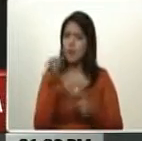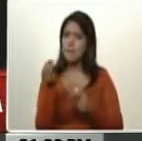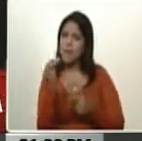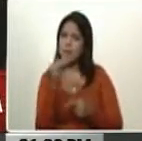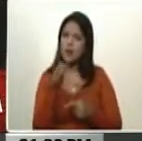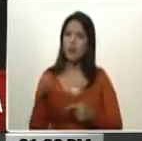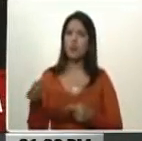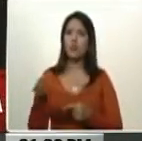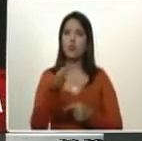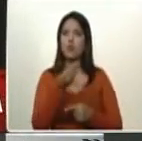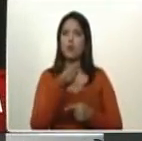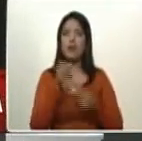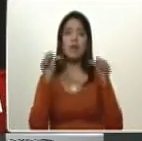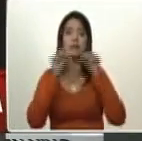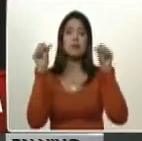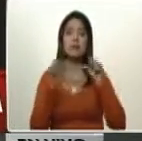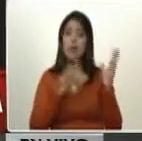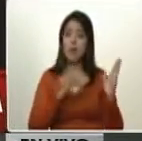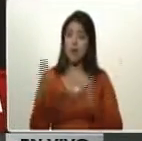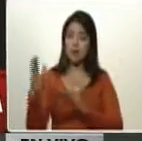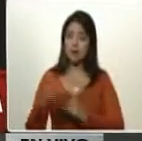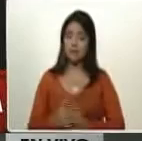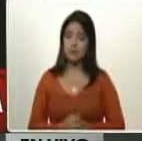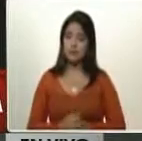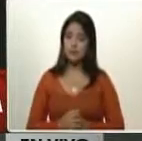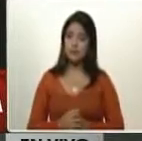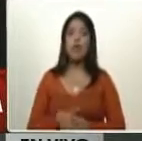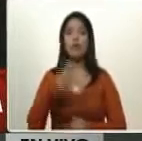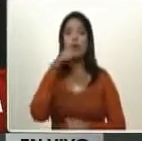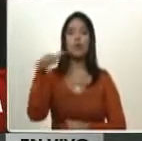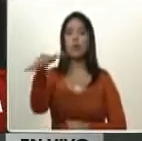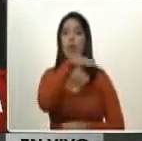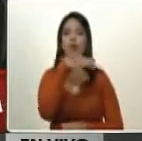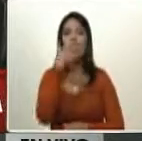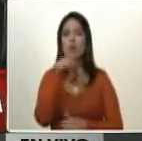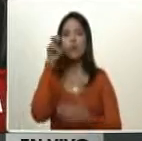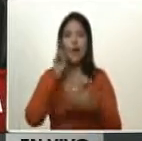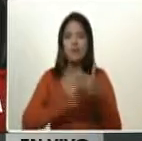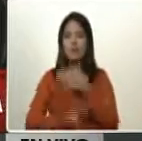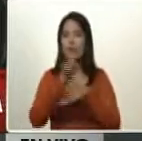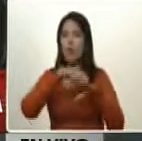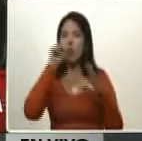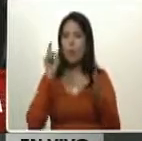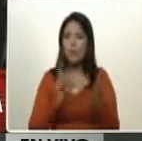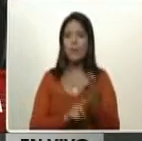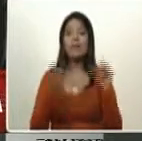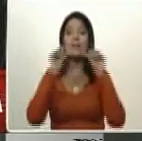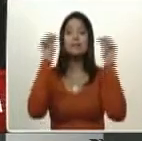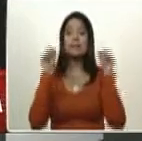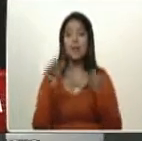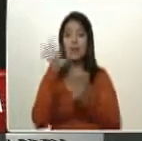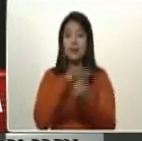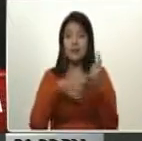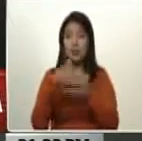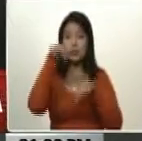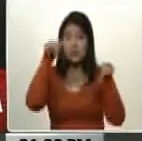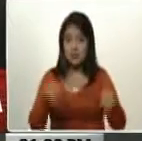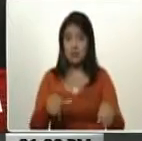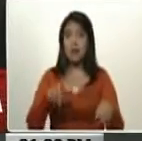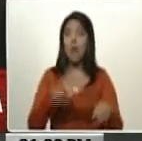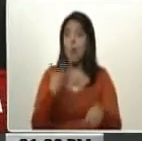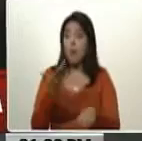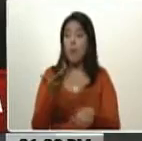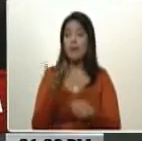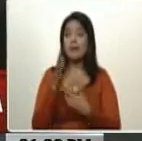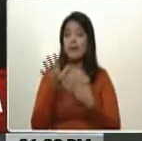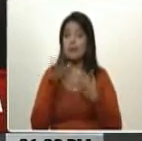es el aporte sistémico. Si nuestro pueblo no tiene una visión sistémica de interpretación de la realidad, puede venir la